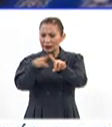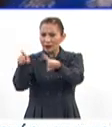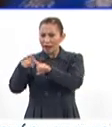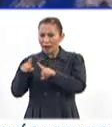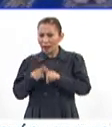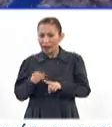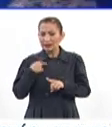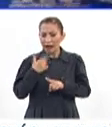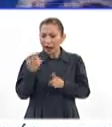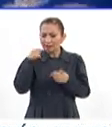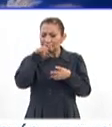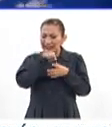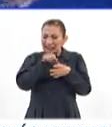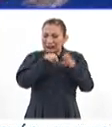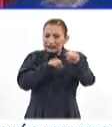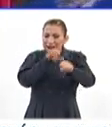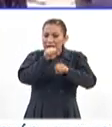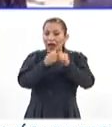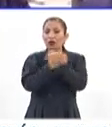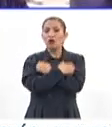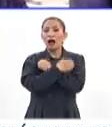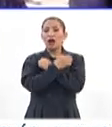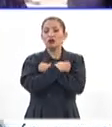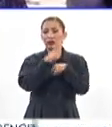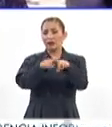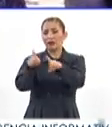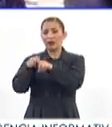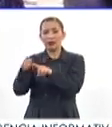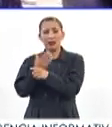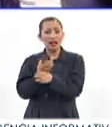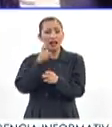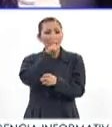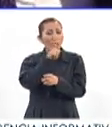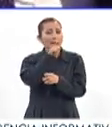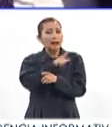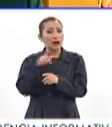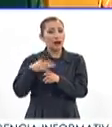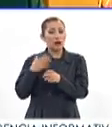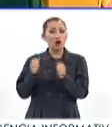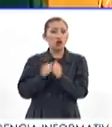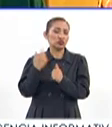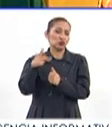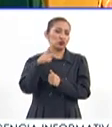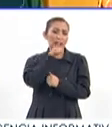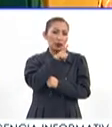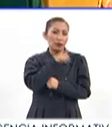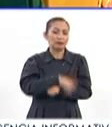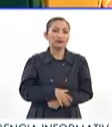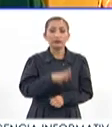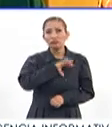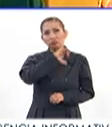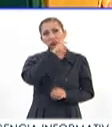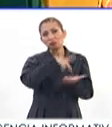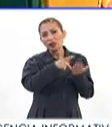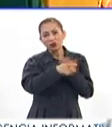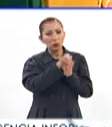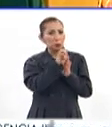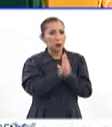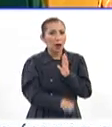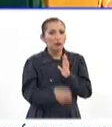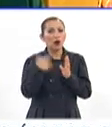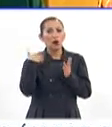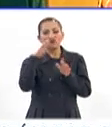lenguas, se han alcanzado logros en materia de educación plurilingüe basada en la lengua materna. Hay proyectos tales como